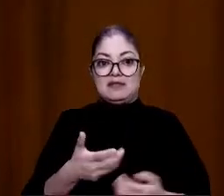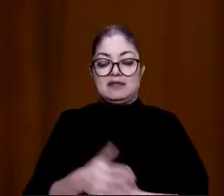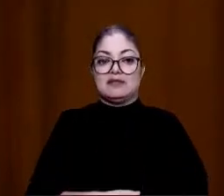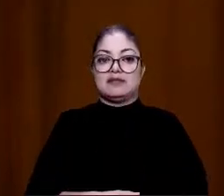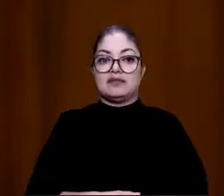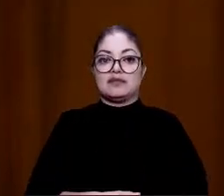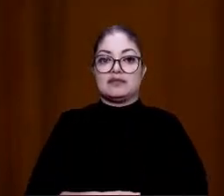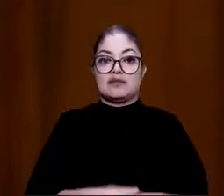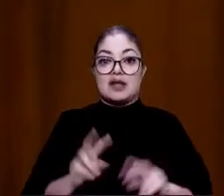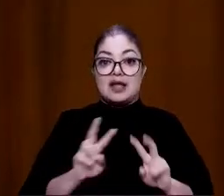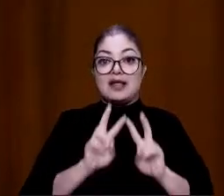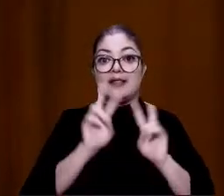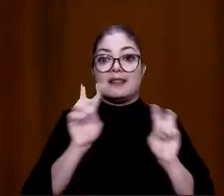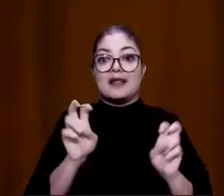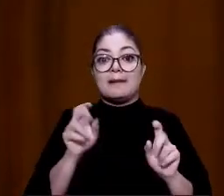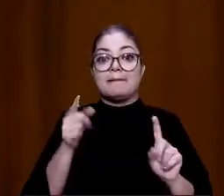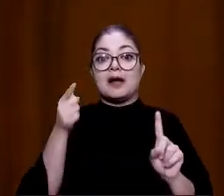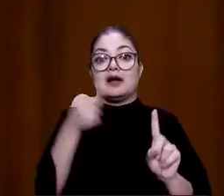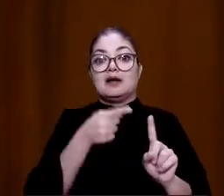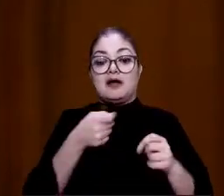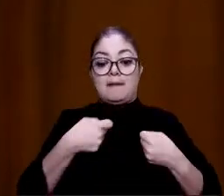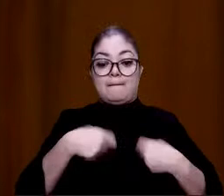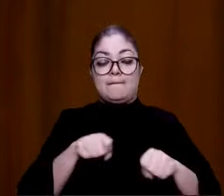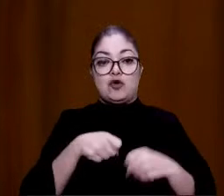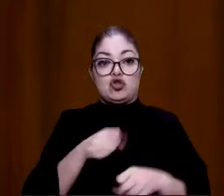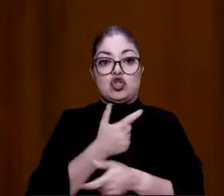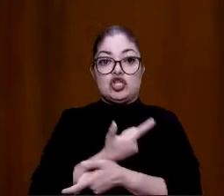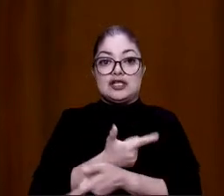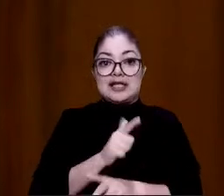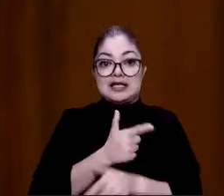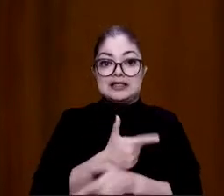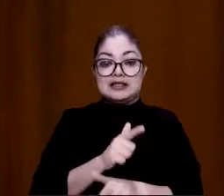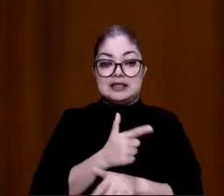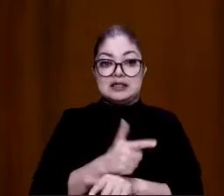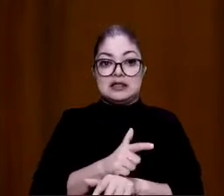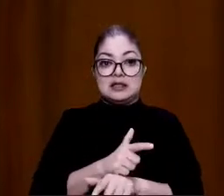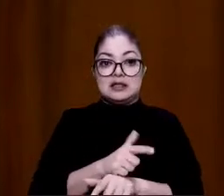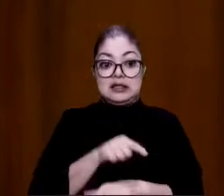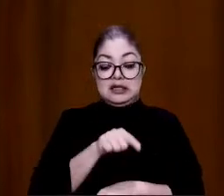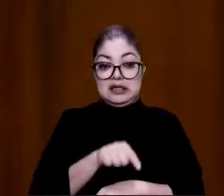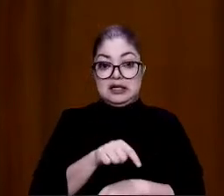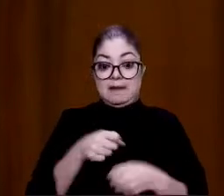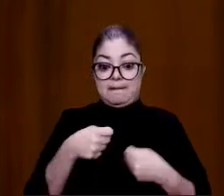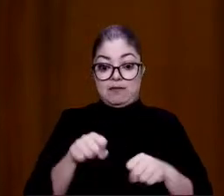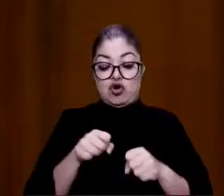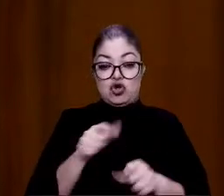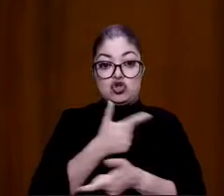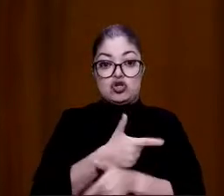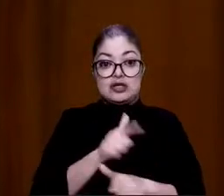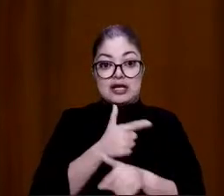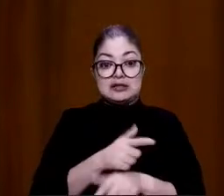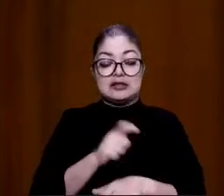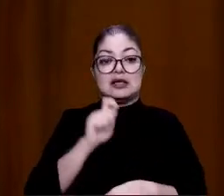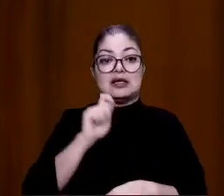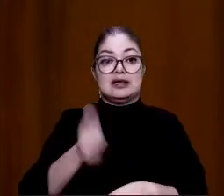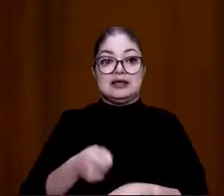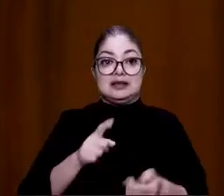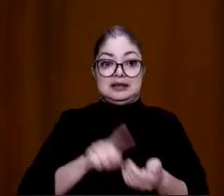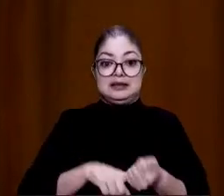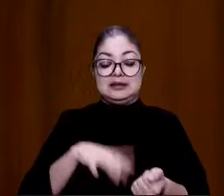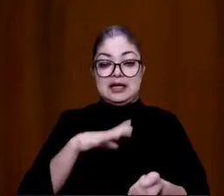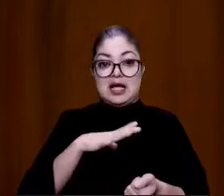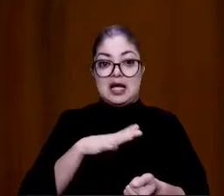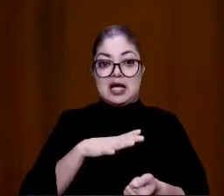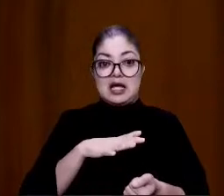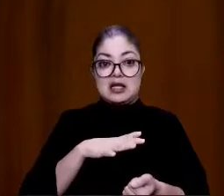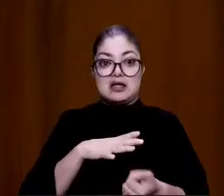El tema de los mototaxis. Los mototaxis son una realidad que refleja, existen como